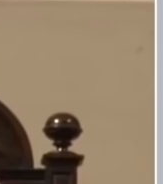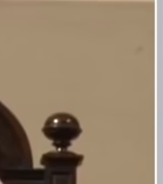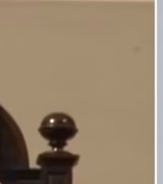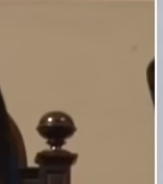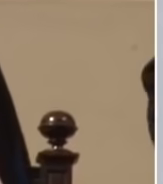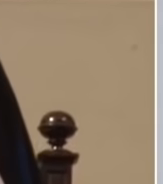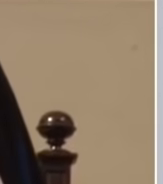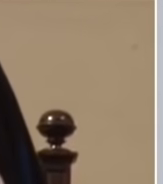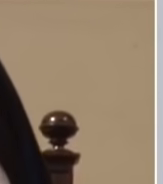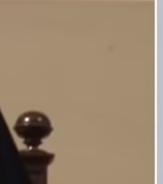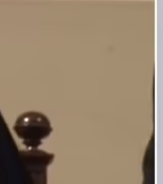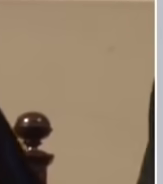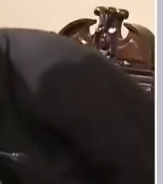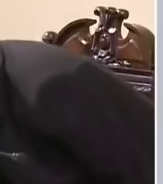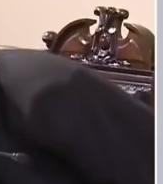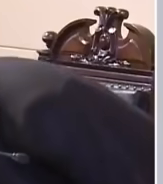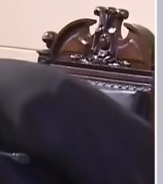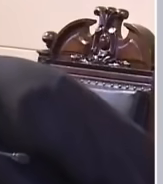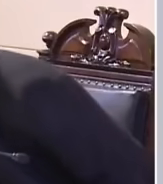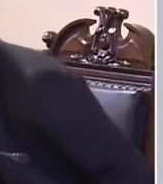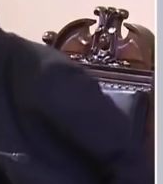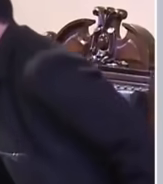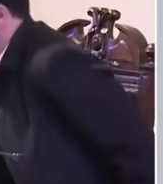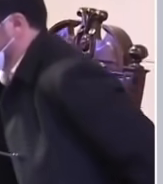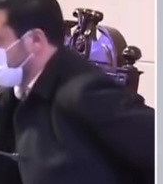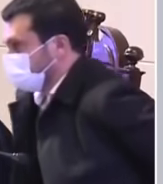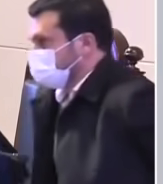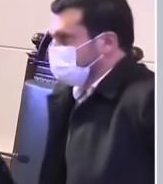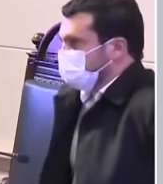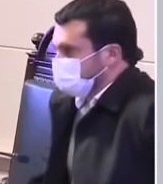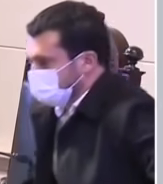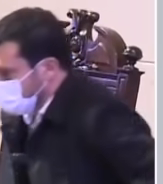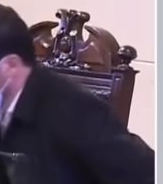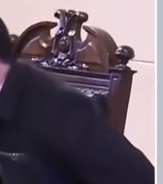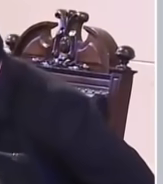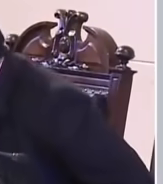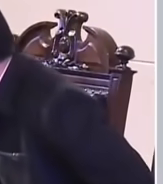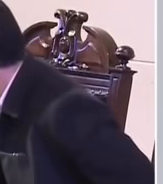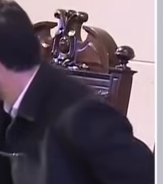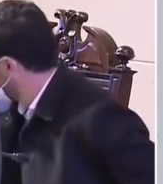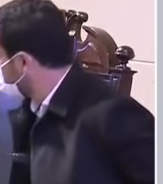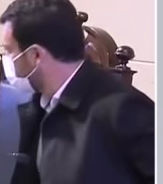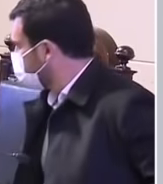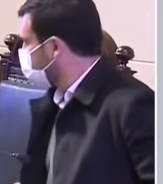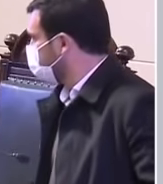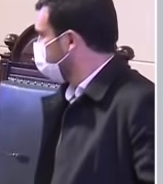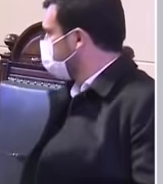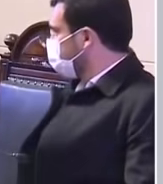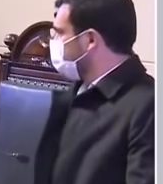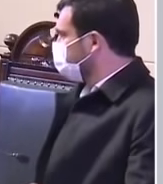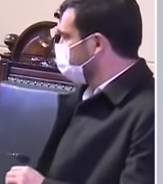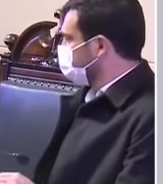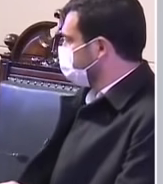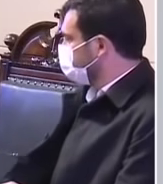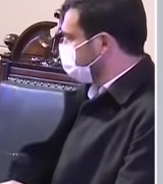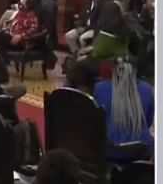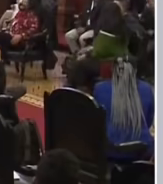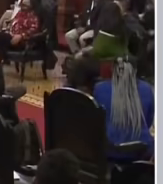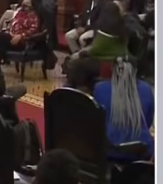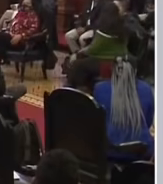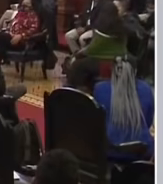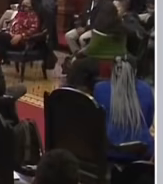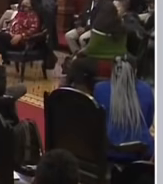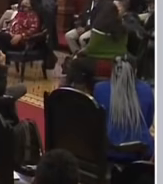comenzó esta sesión. Ahora lo que estábamos viendo puntualmente es un espacio de deliberación, así lo definieron, en el cual cada uno va a poder hablar